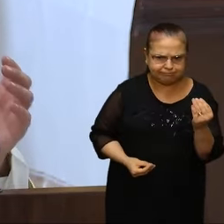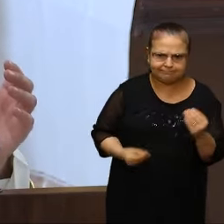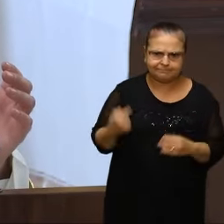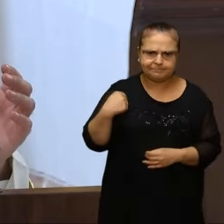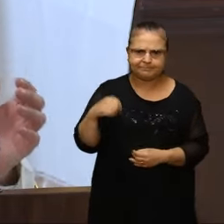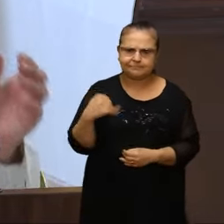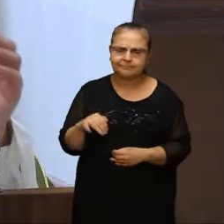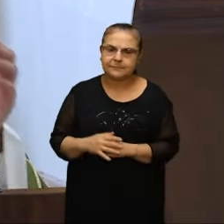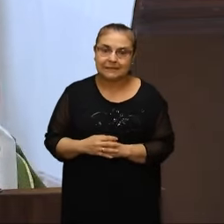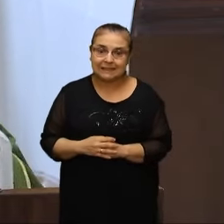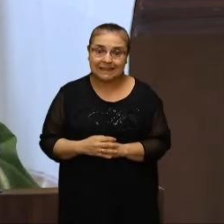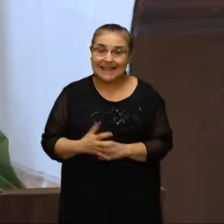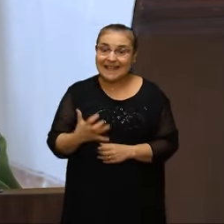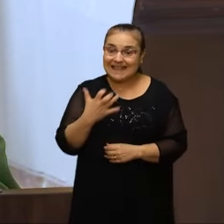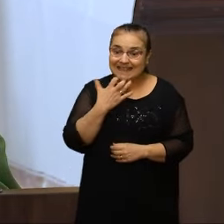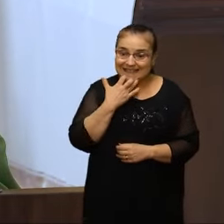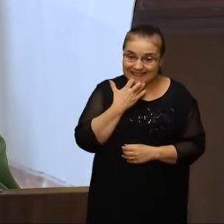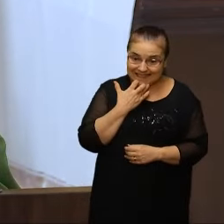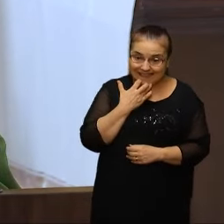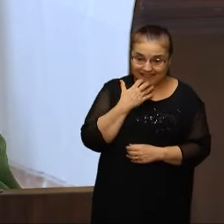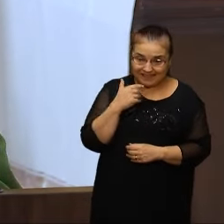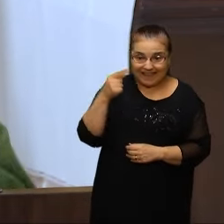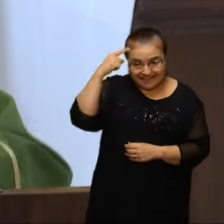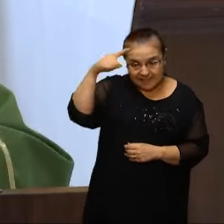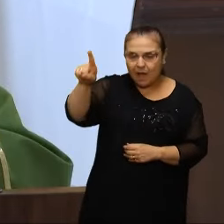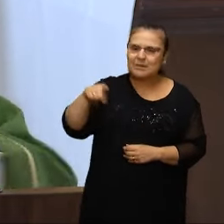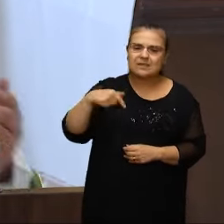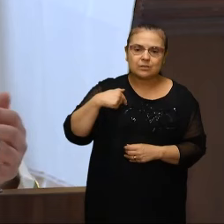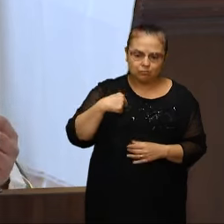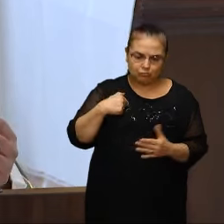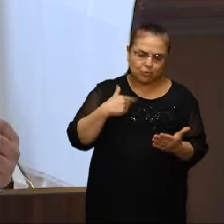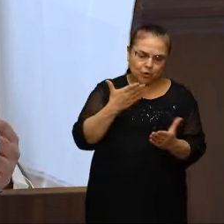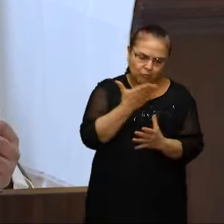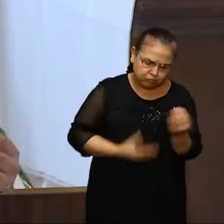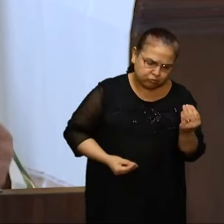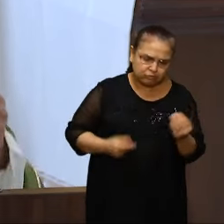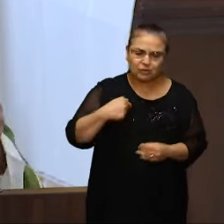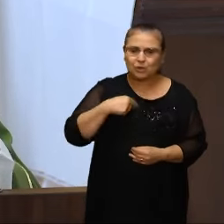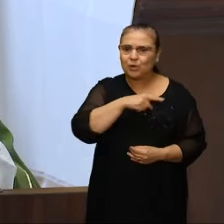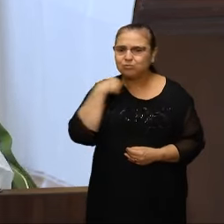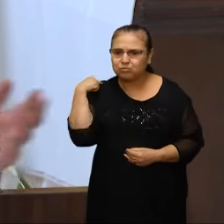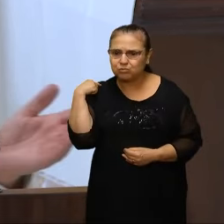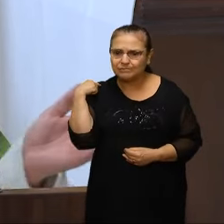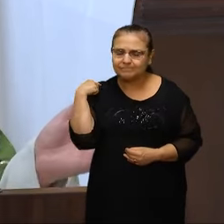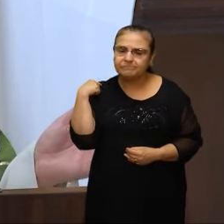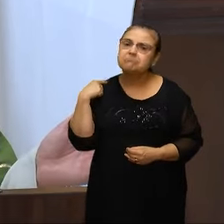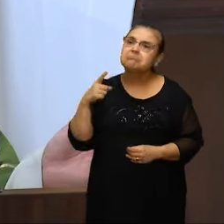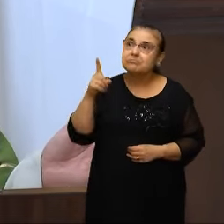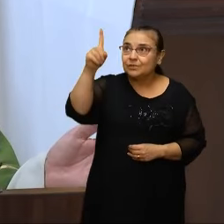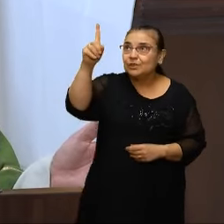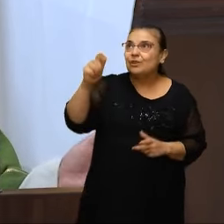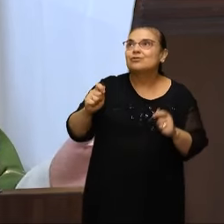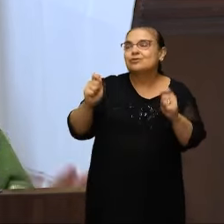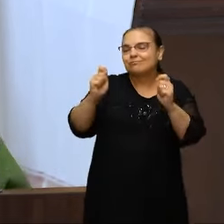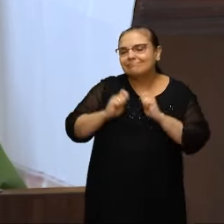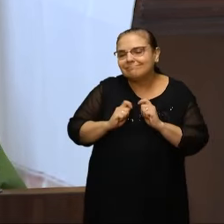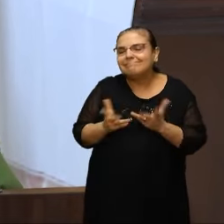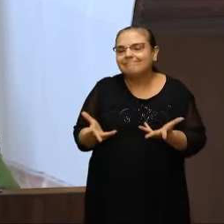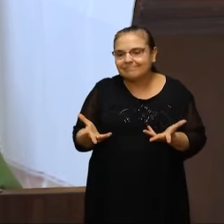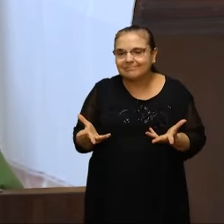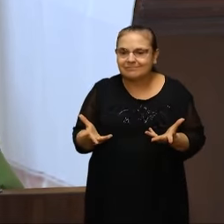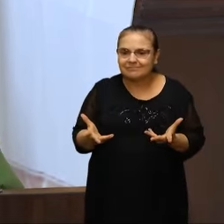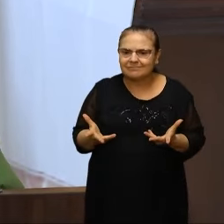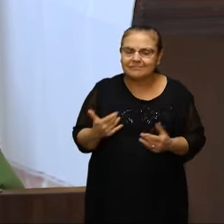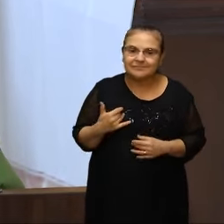lo reconoces, Dios te quiere. Y Dios se da por ti. Y si no lo reconoces, pues el Señor te dirá, oye, ¿por qué no lo